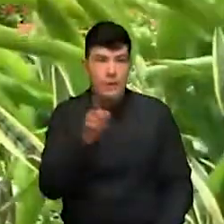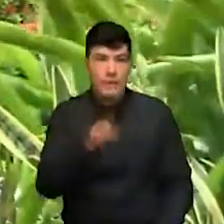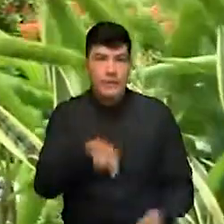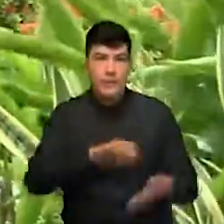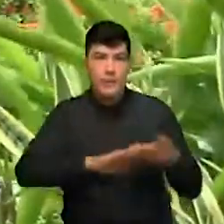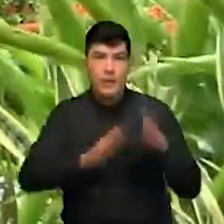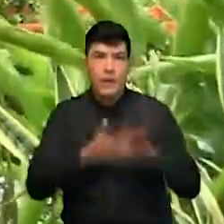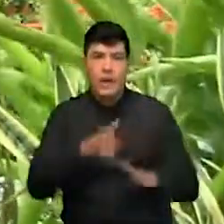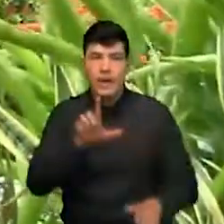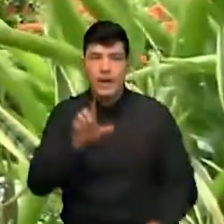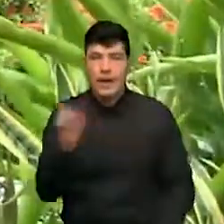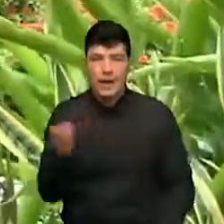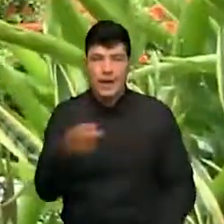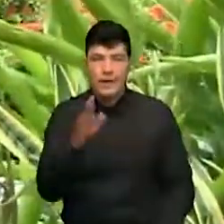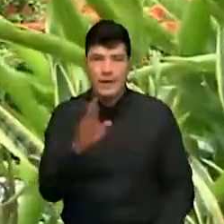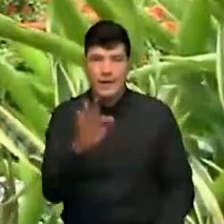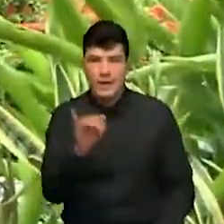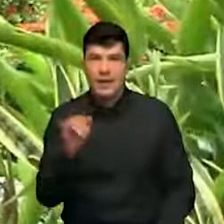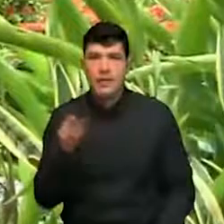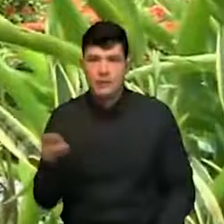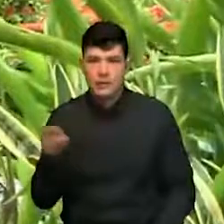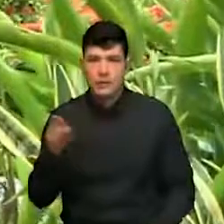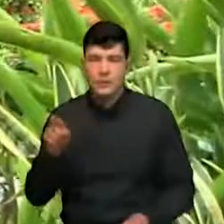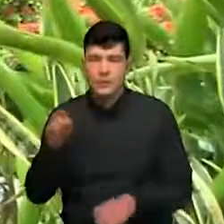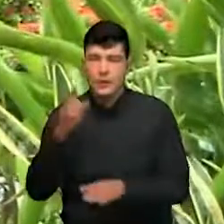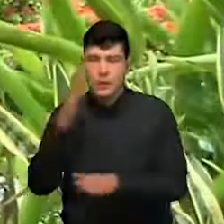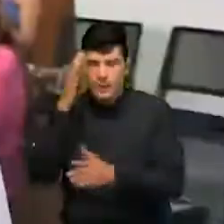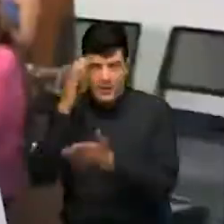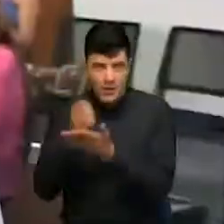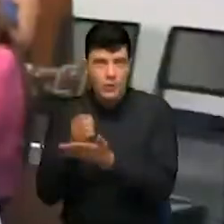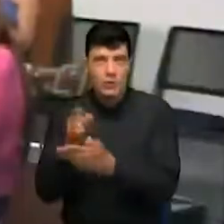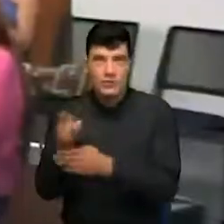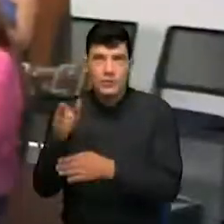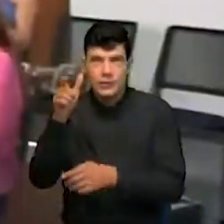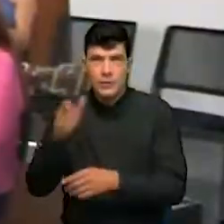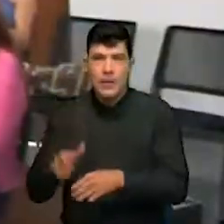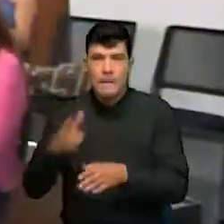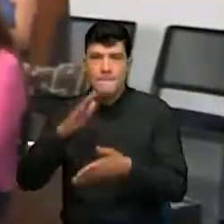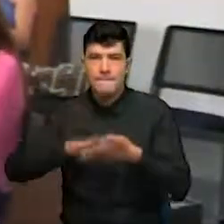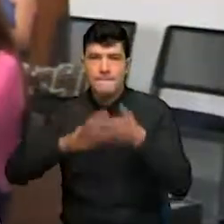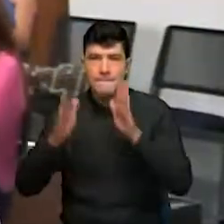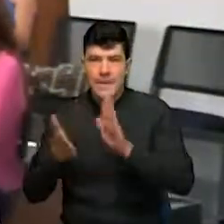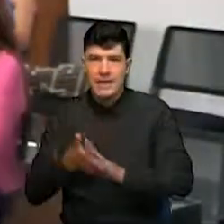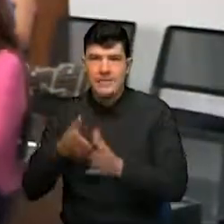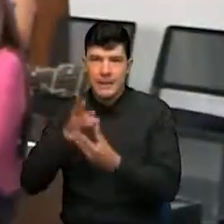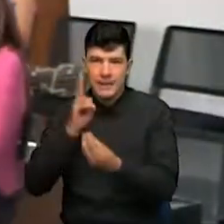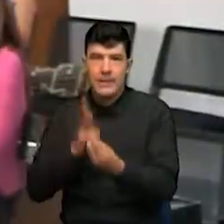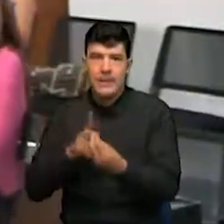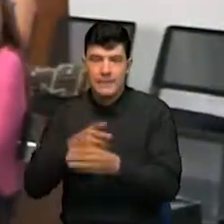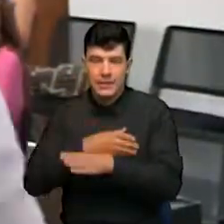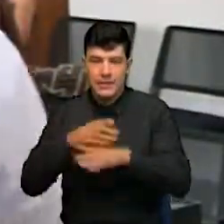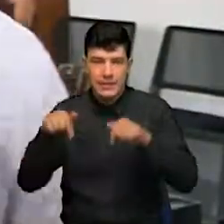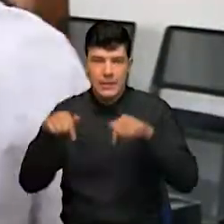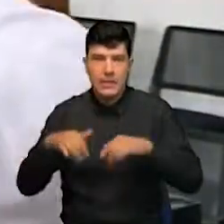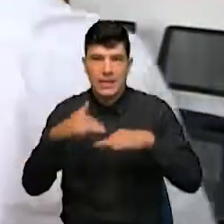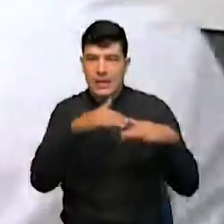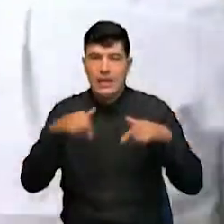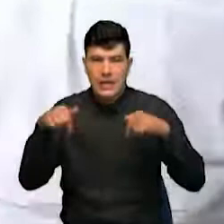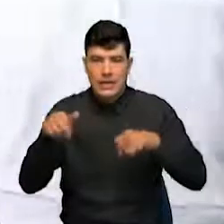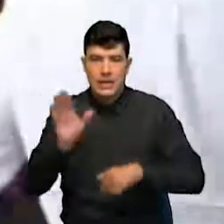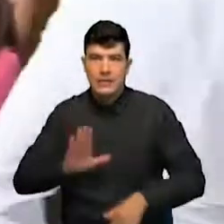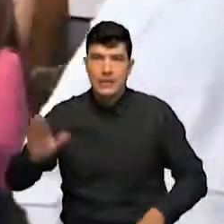de Víctimas, Paz y Conflicto de Norte de Santander. Hemos tratado de atender los municipios que se